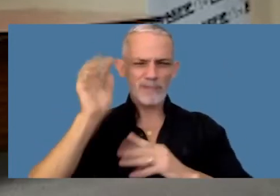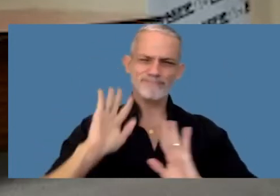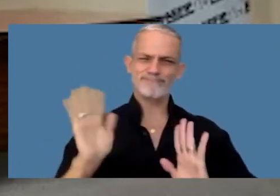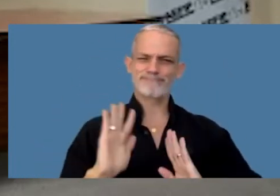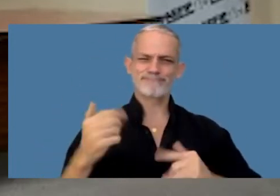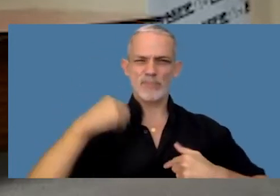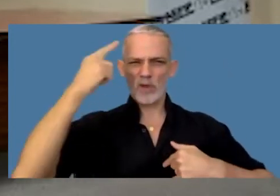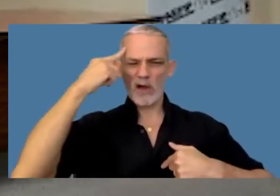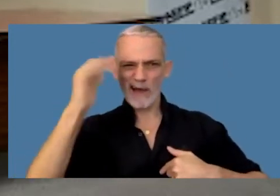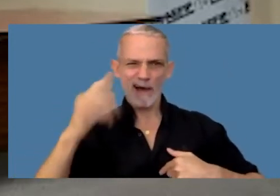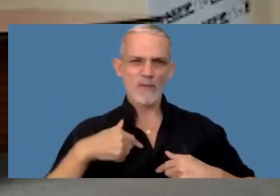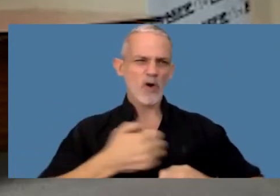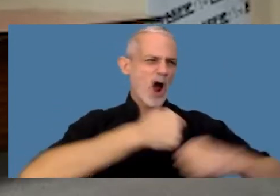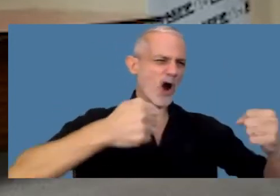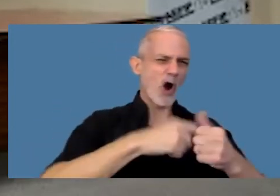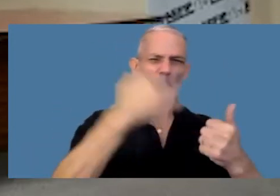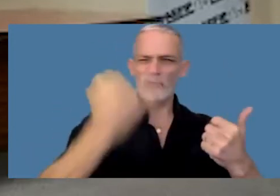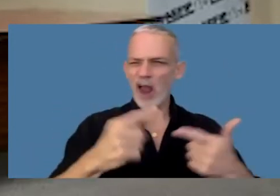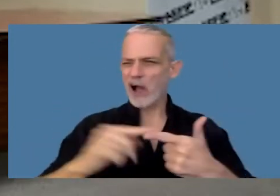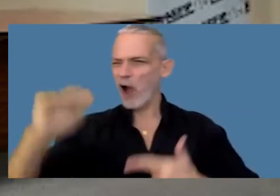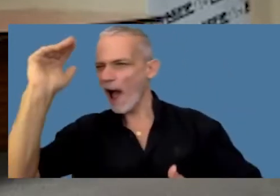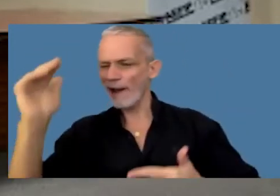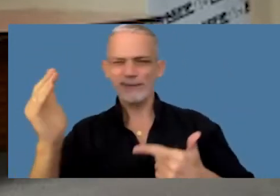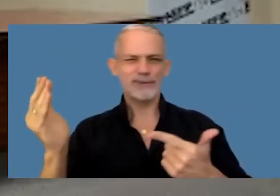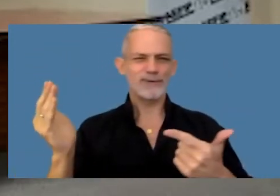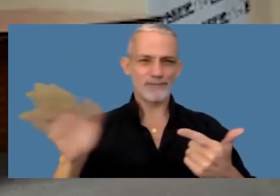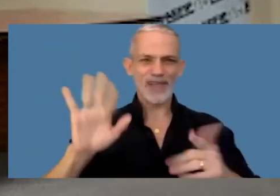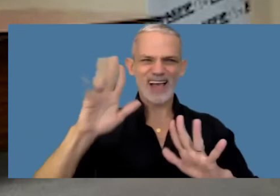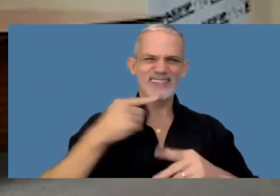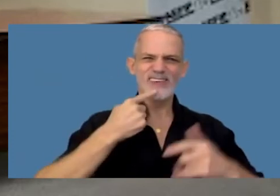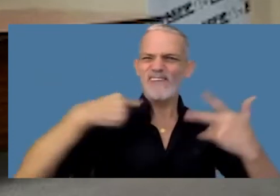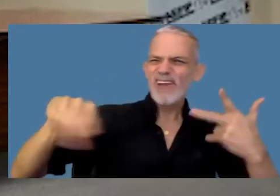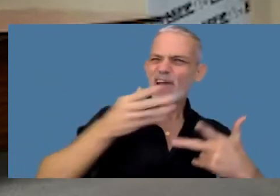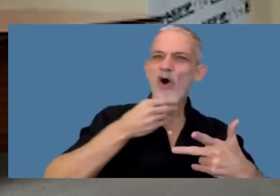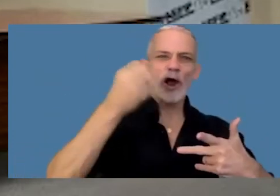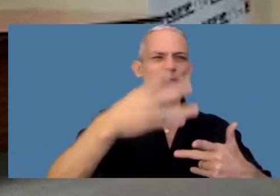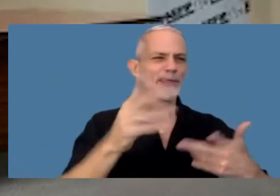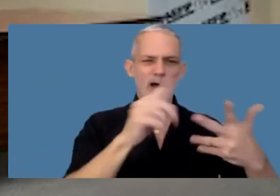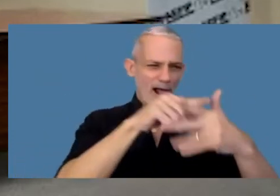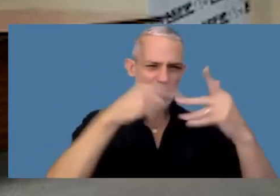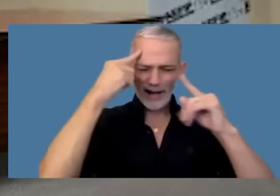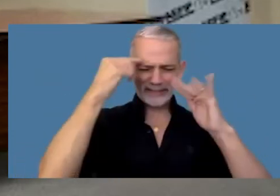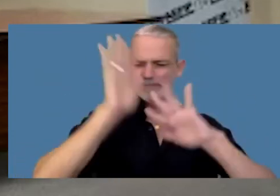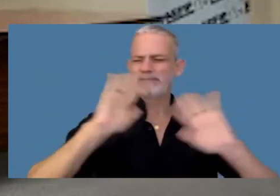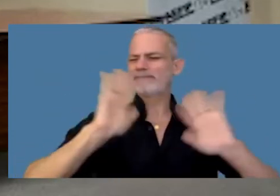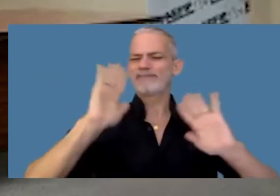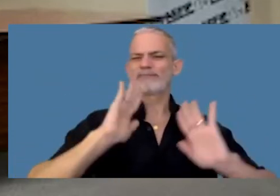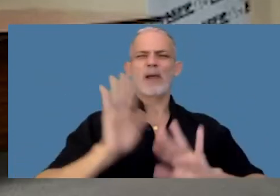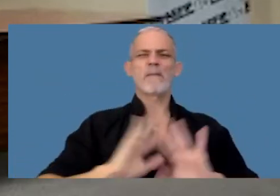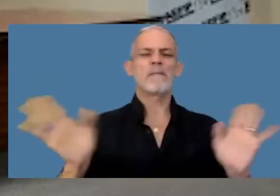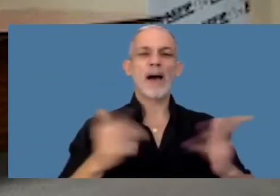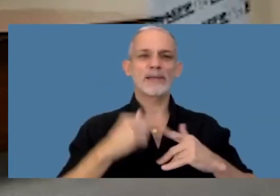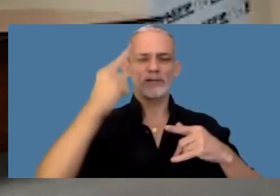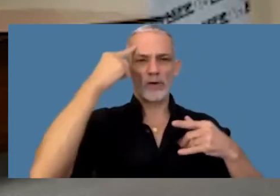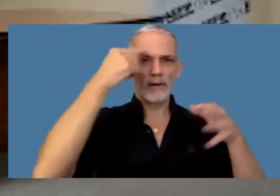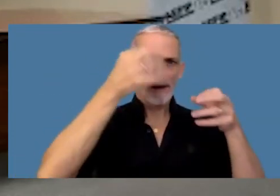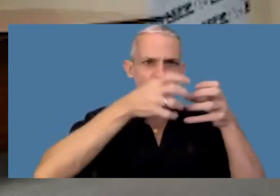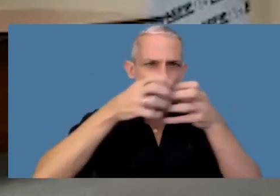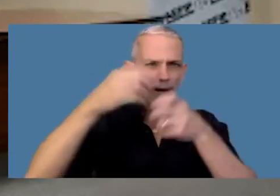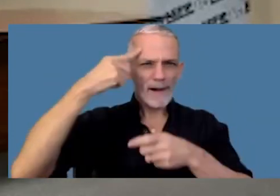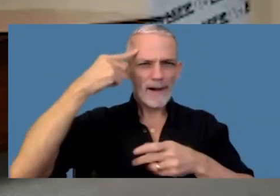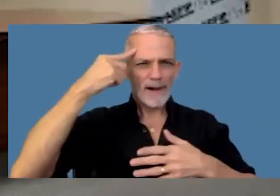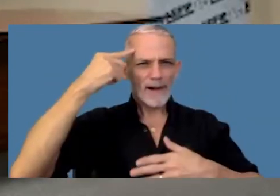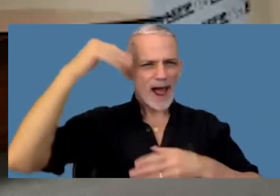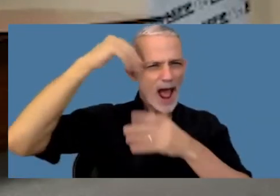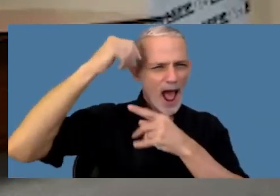el gordo, el flaco, el alto, el feo o el lindo, que son categorías o prejuicios que